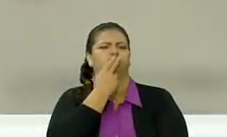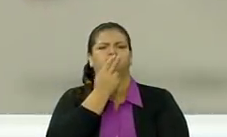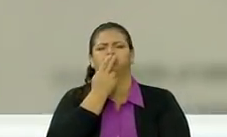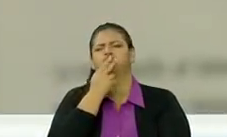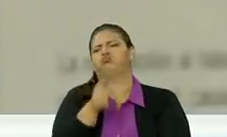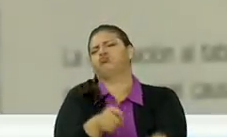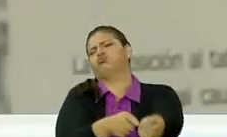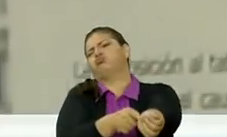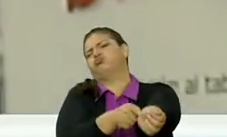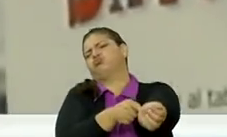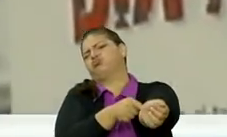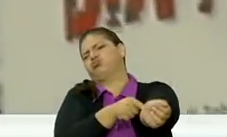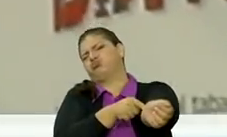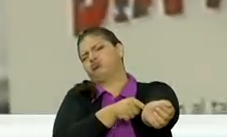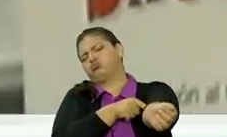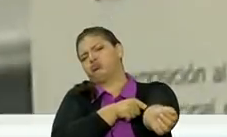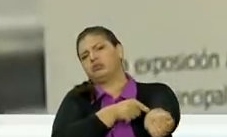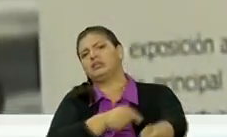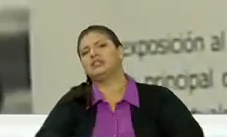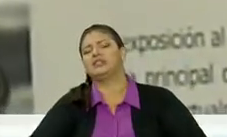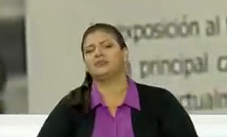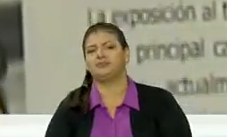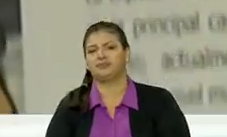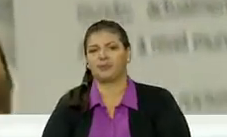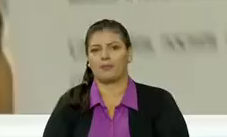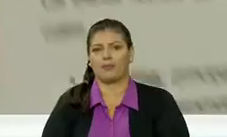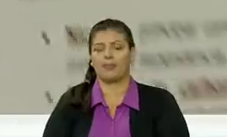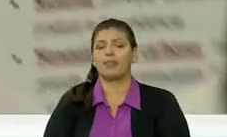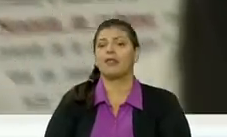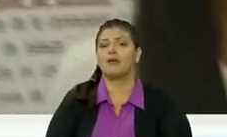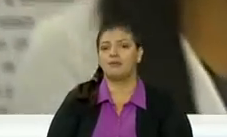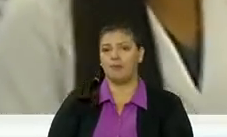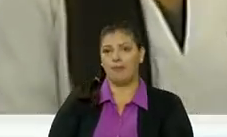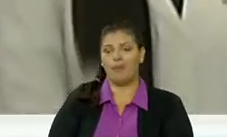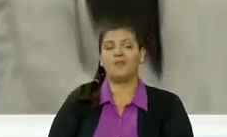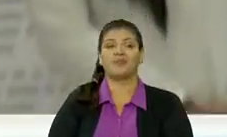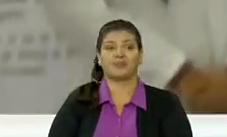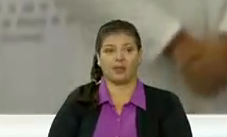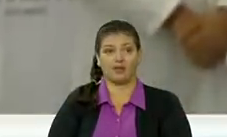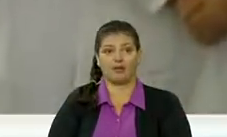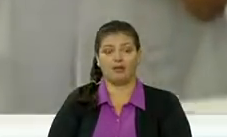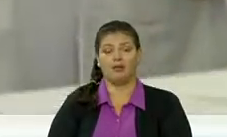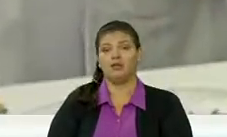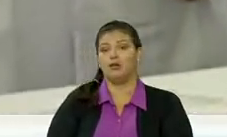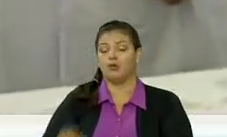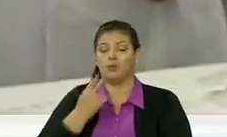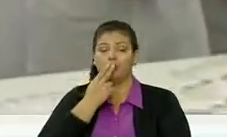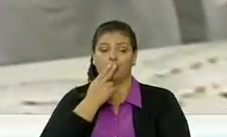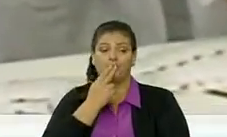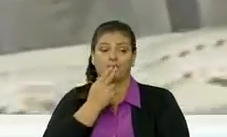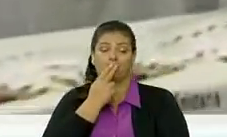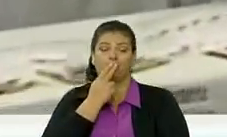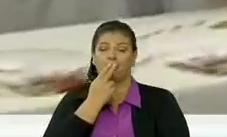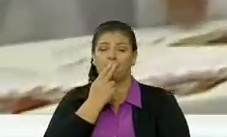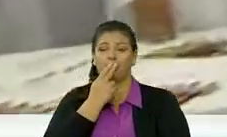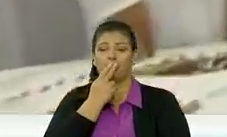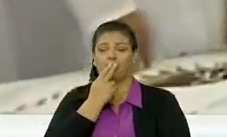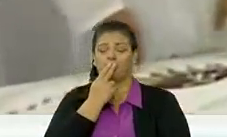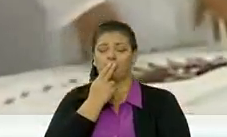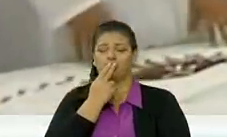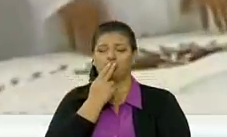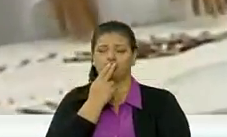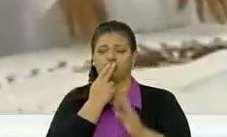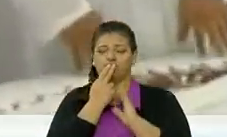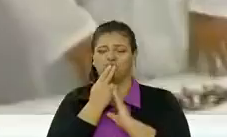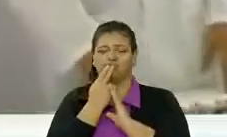fuma tiene el riesgo más bajo que de una que sí fuma, en 3 veces. Entonces podemos ver el